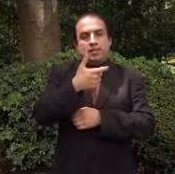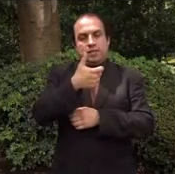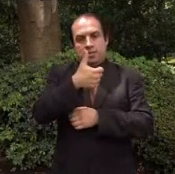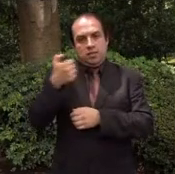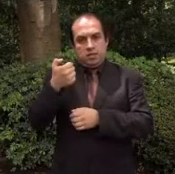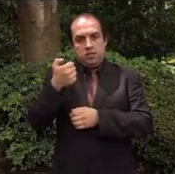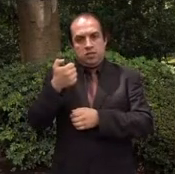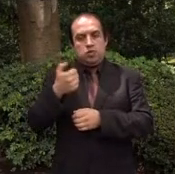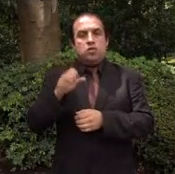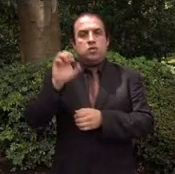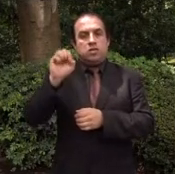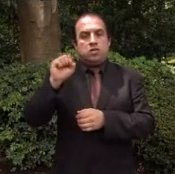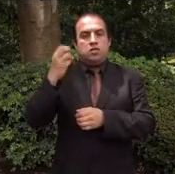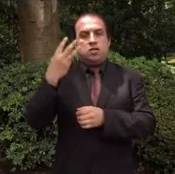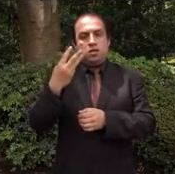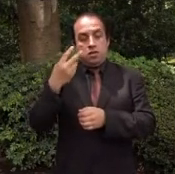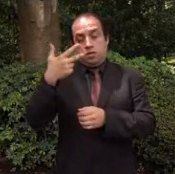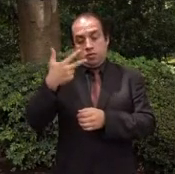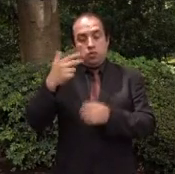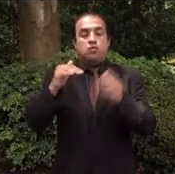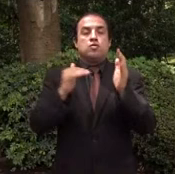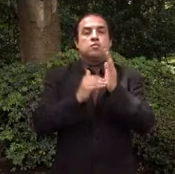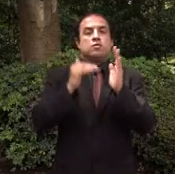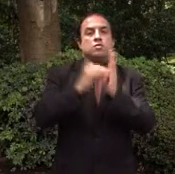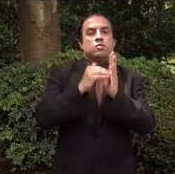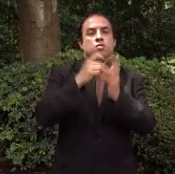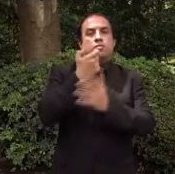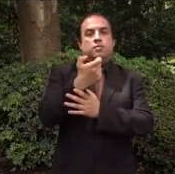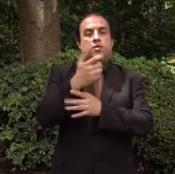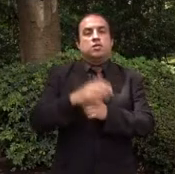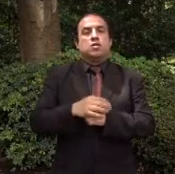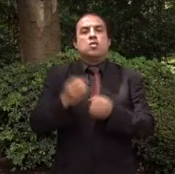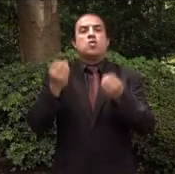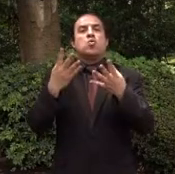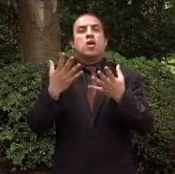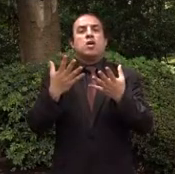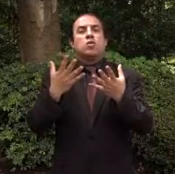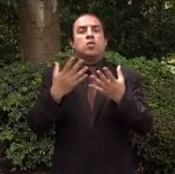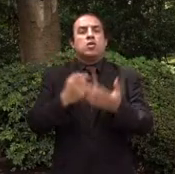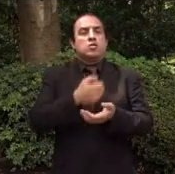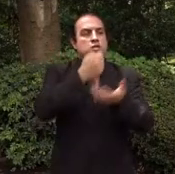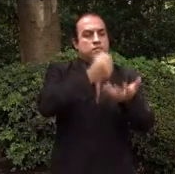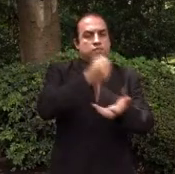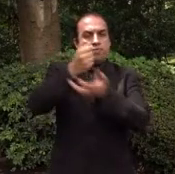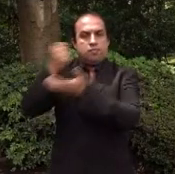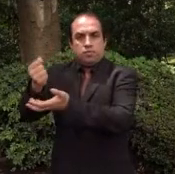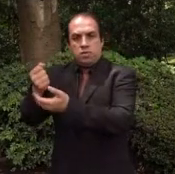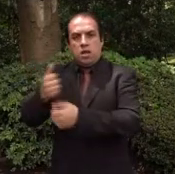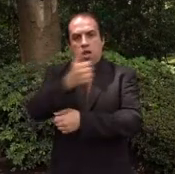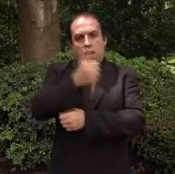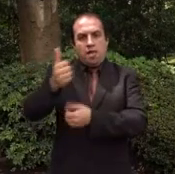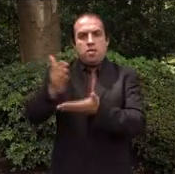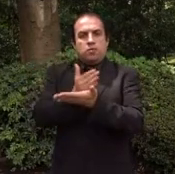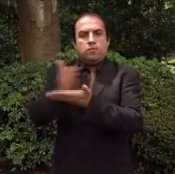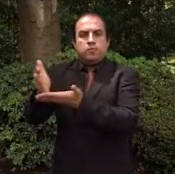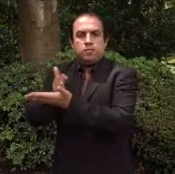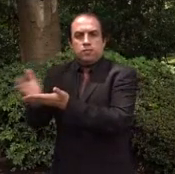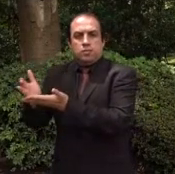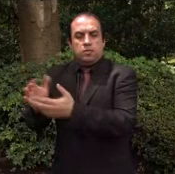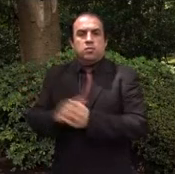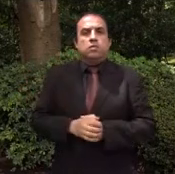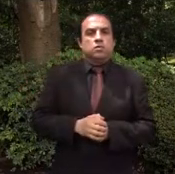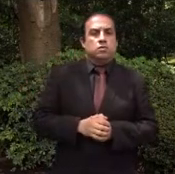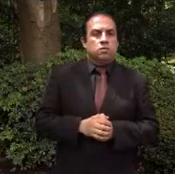aproximadamente en el presupuesto. Quiero saber cuánto se ha destinado. Exactamente, porque dijo la jefa de gobierno alrededor